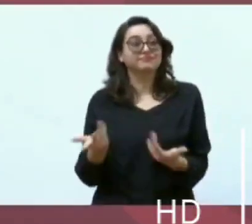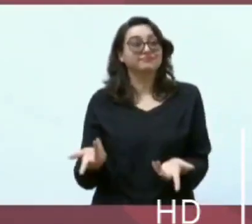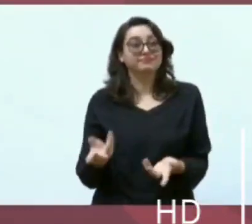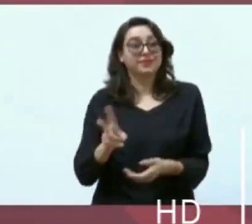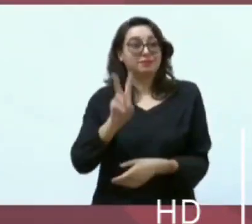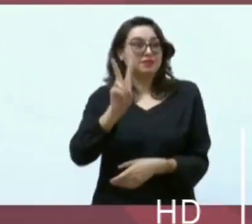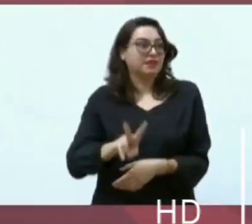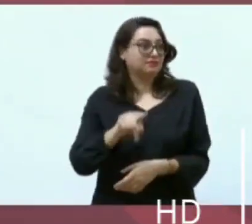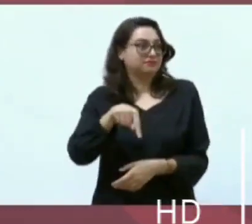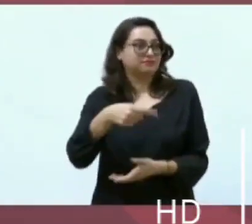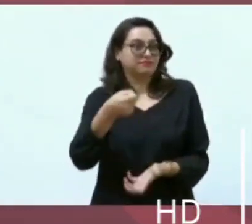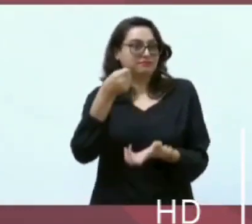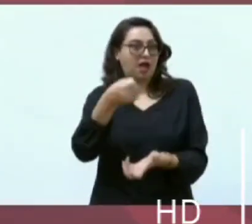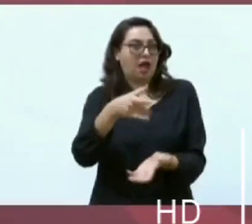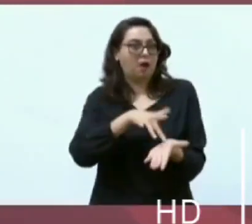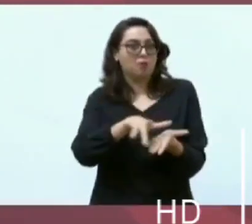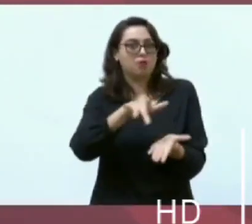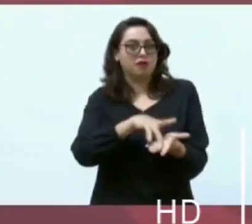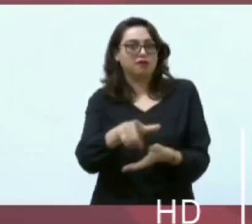Carlos?